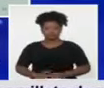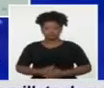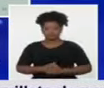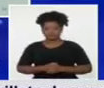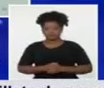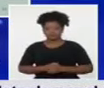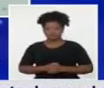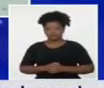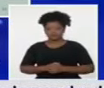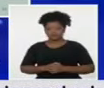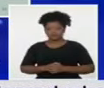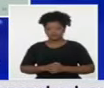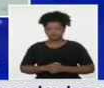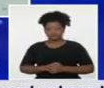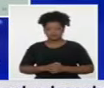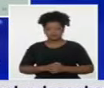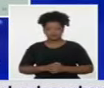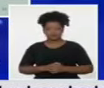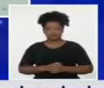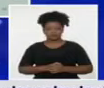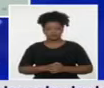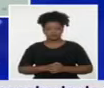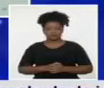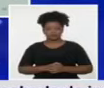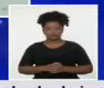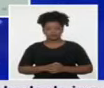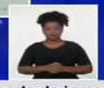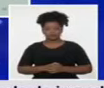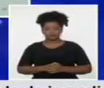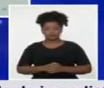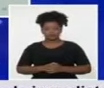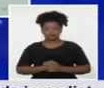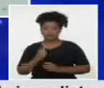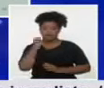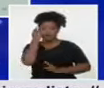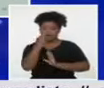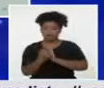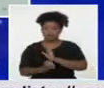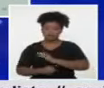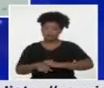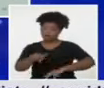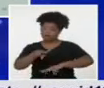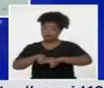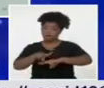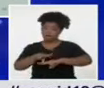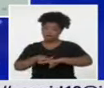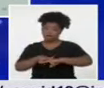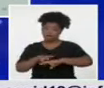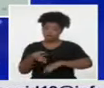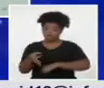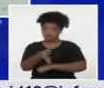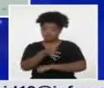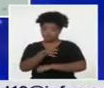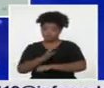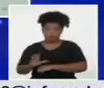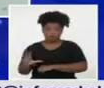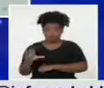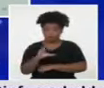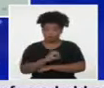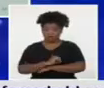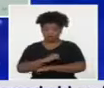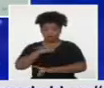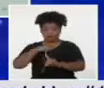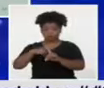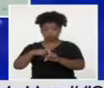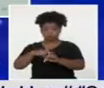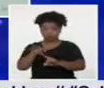es característico en La Habana, en todos sus municipios se diagnostican casos y en cifra elevada,